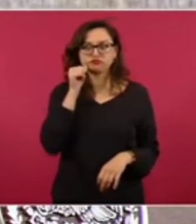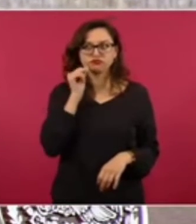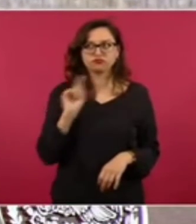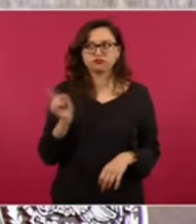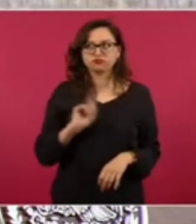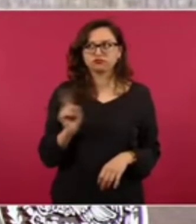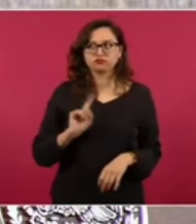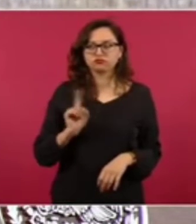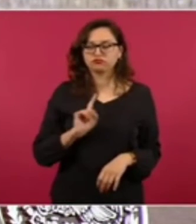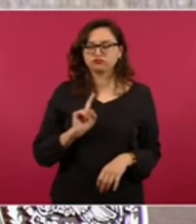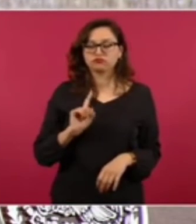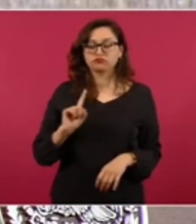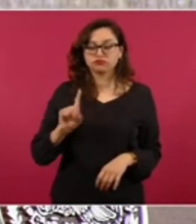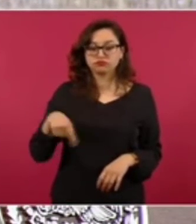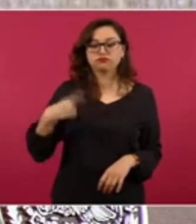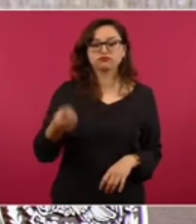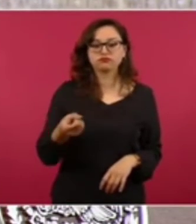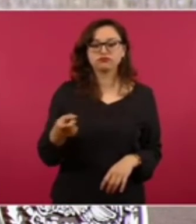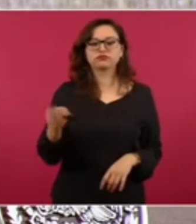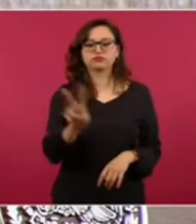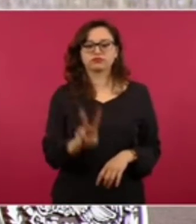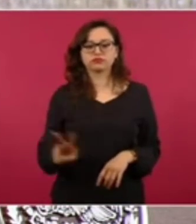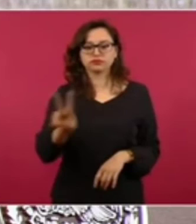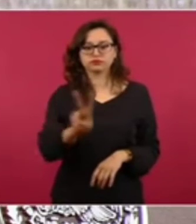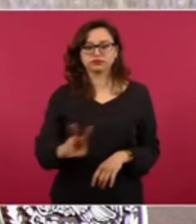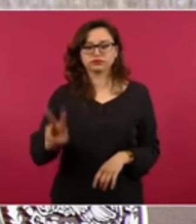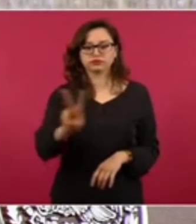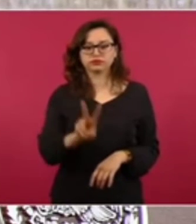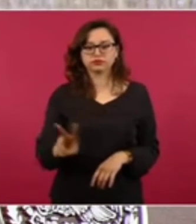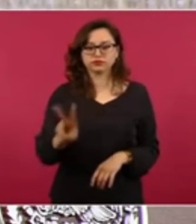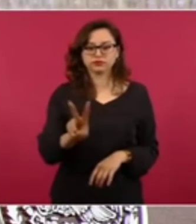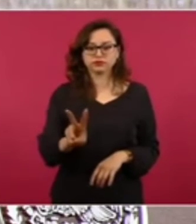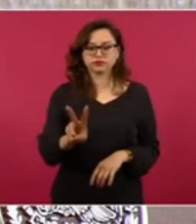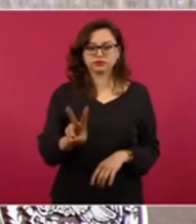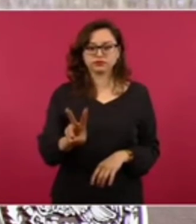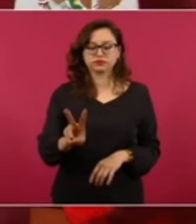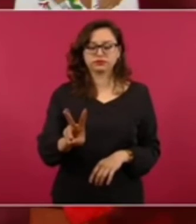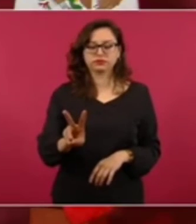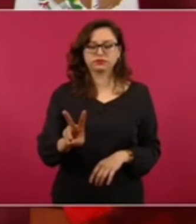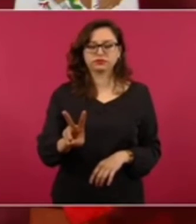a estar, pasado mañana, resulta